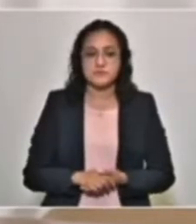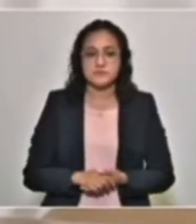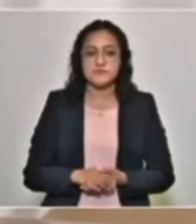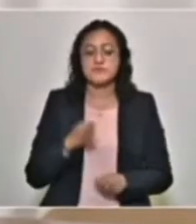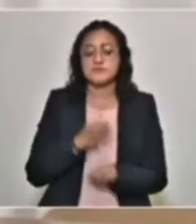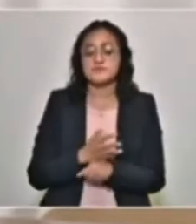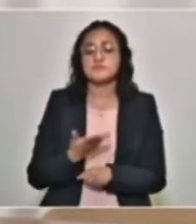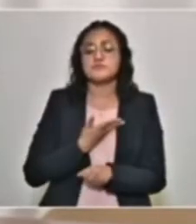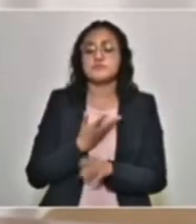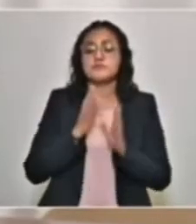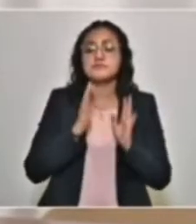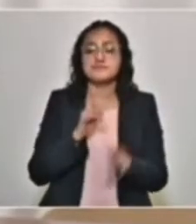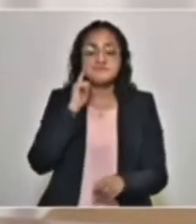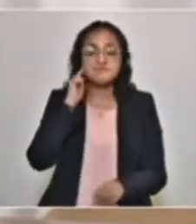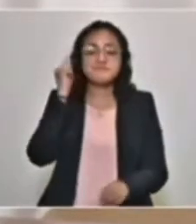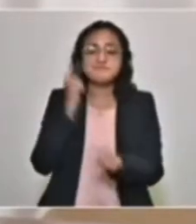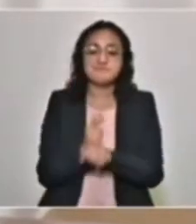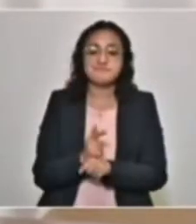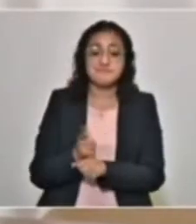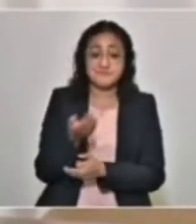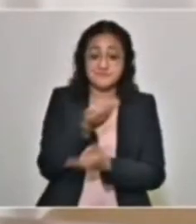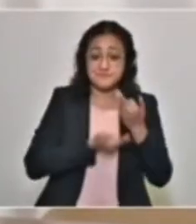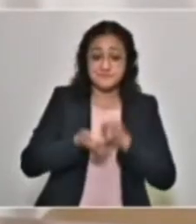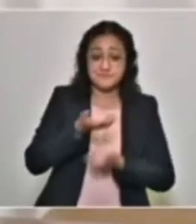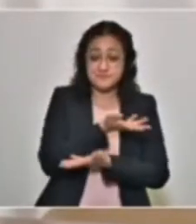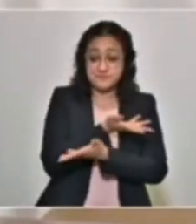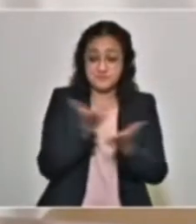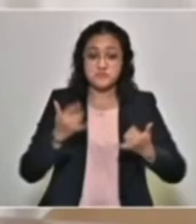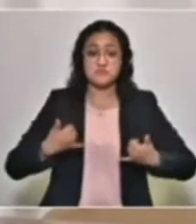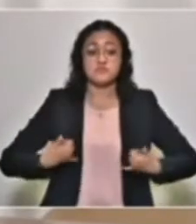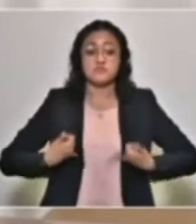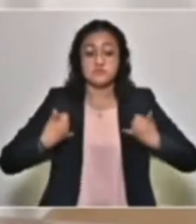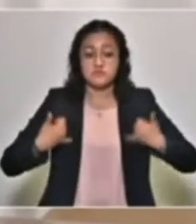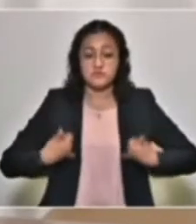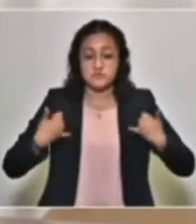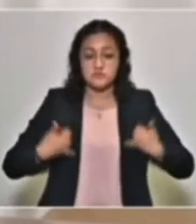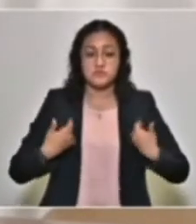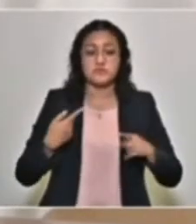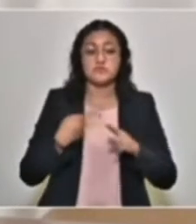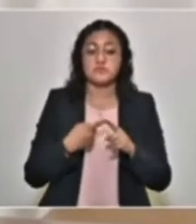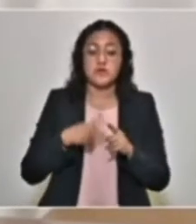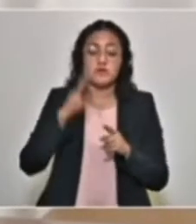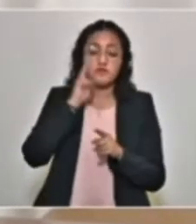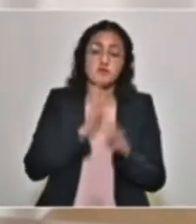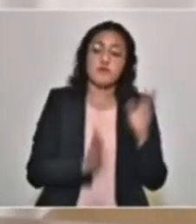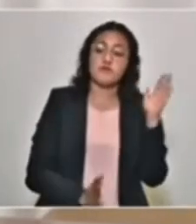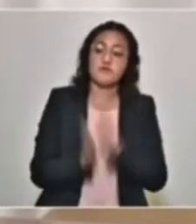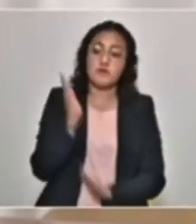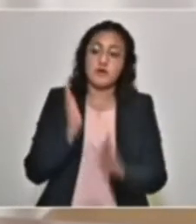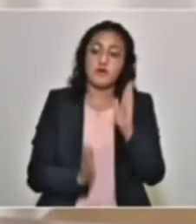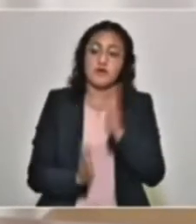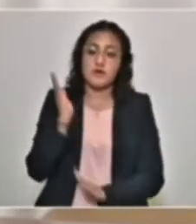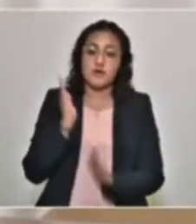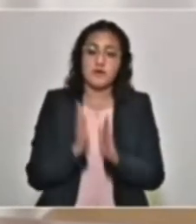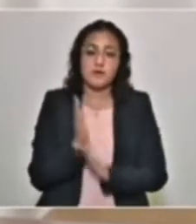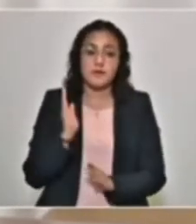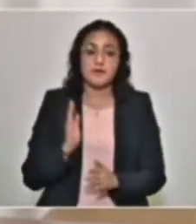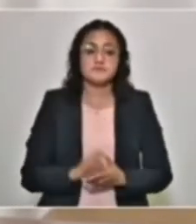tenemos ubicados a la mayoría de muchachos que están viajando a... que